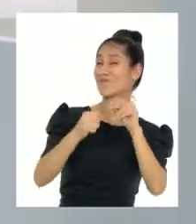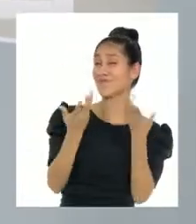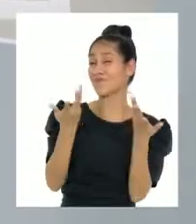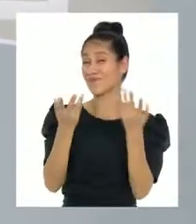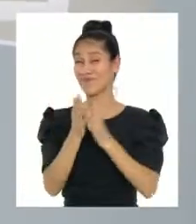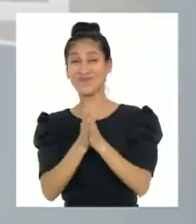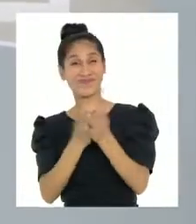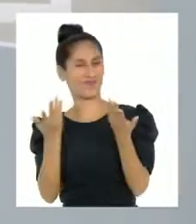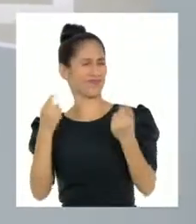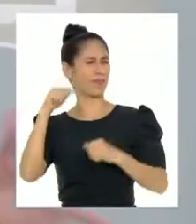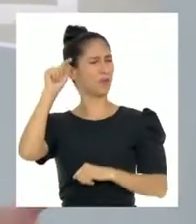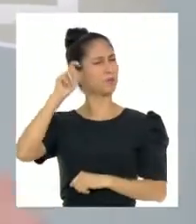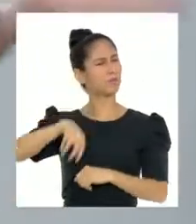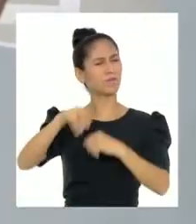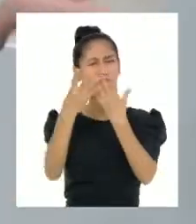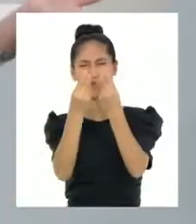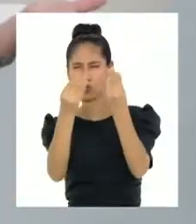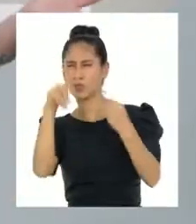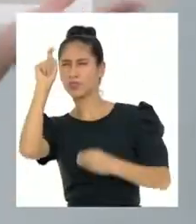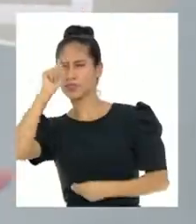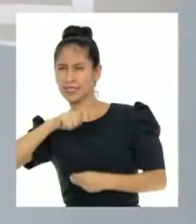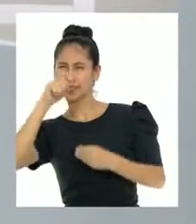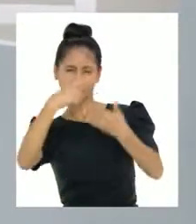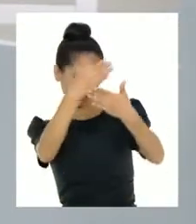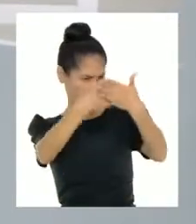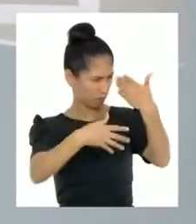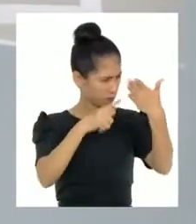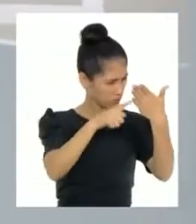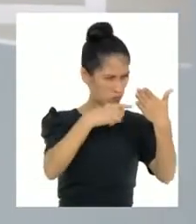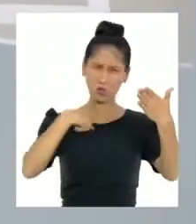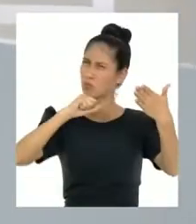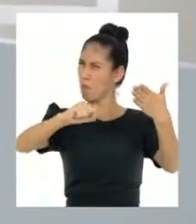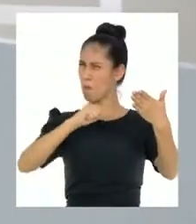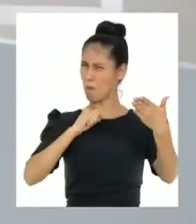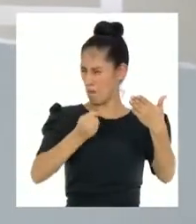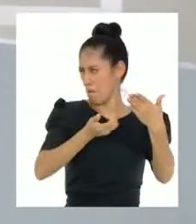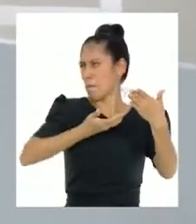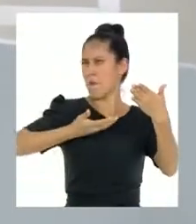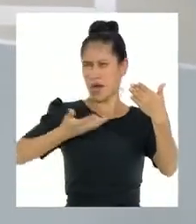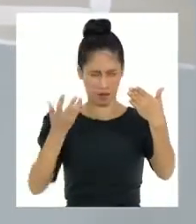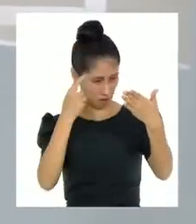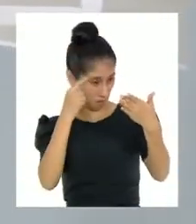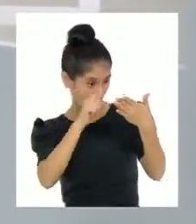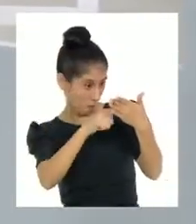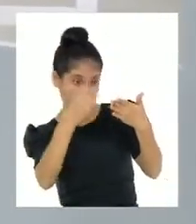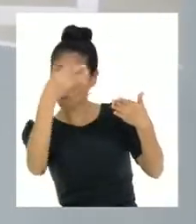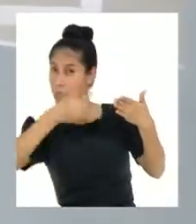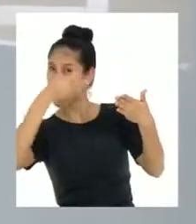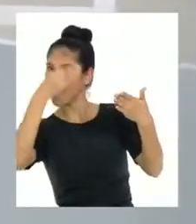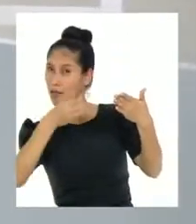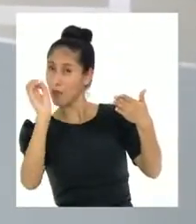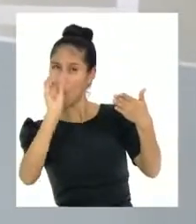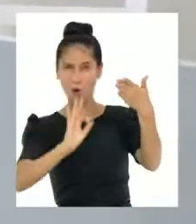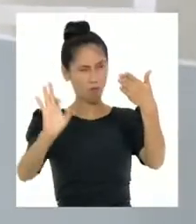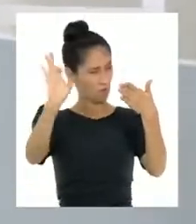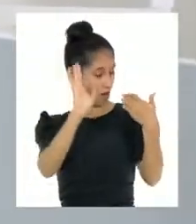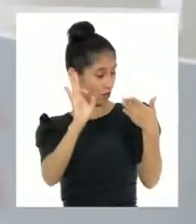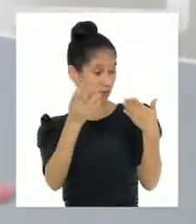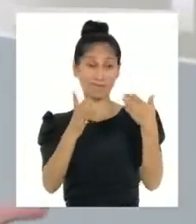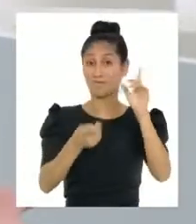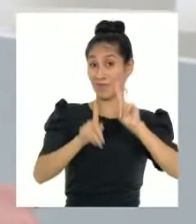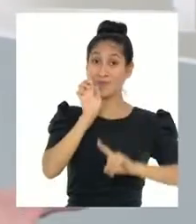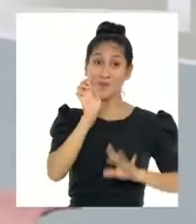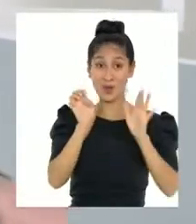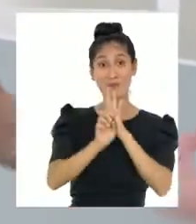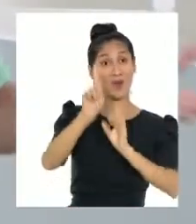sería completamente normal, ¿cierto? A las personas menos convencidas tal vez serviría explicarles que cuando nos